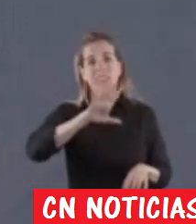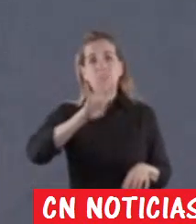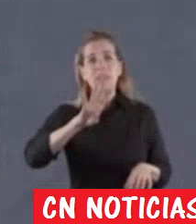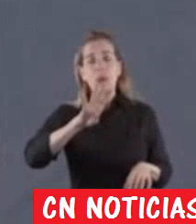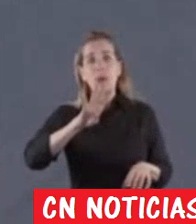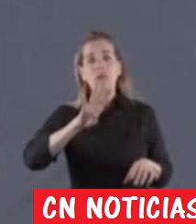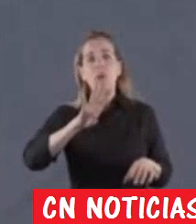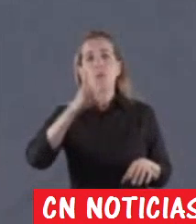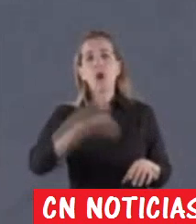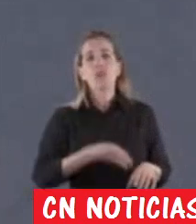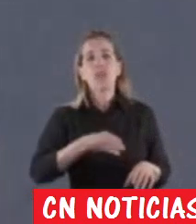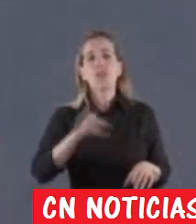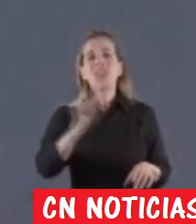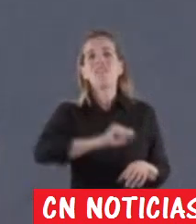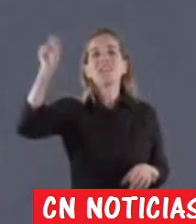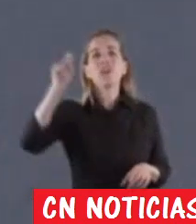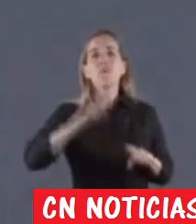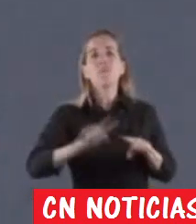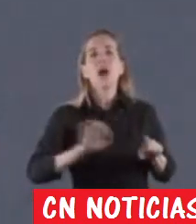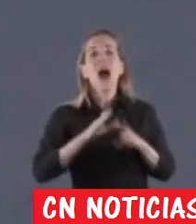anual. Yo quiero recordar eso.